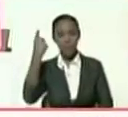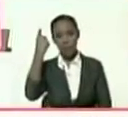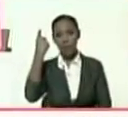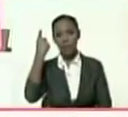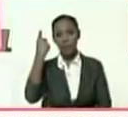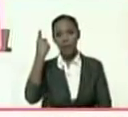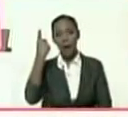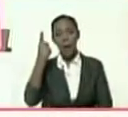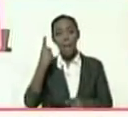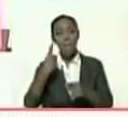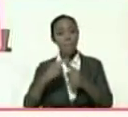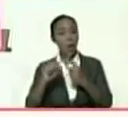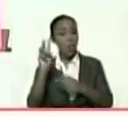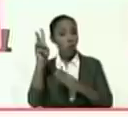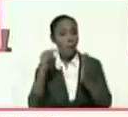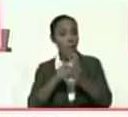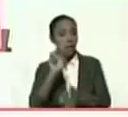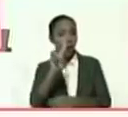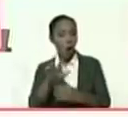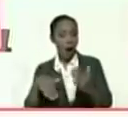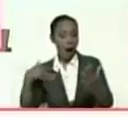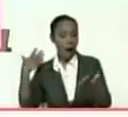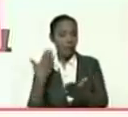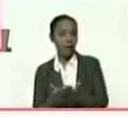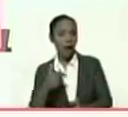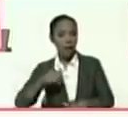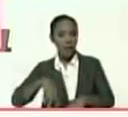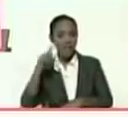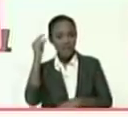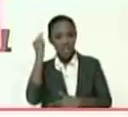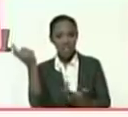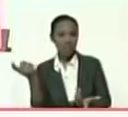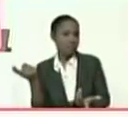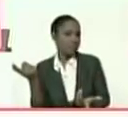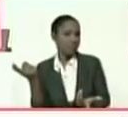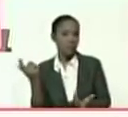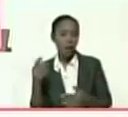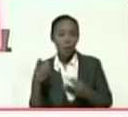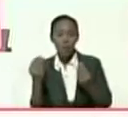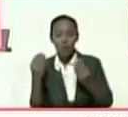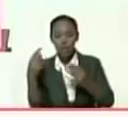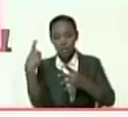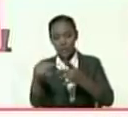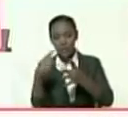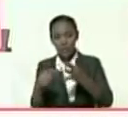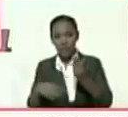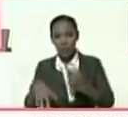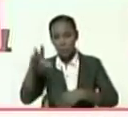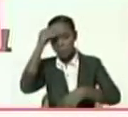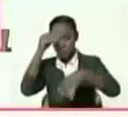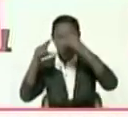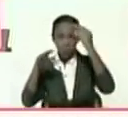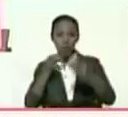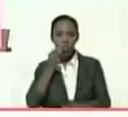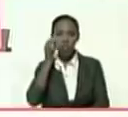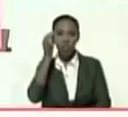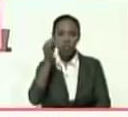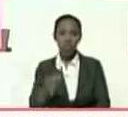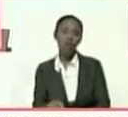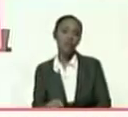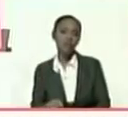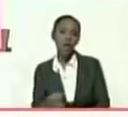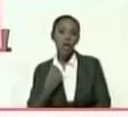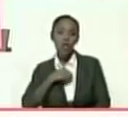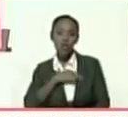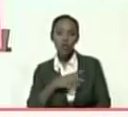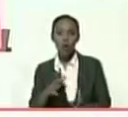Pero del 2002 a esta fecha han pasado muchas cosas. Primero que tenemos un gran partido,